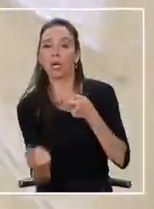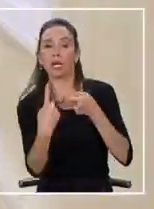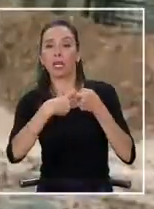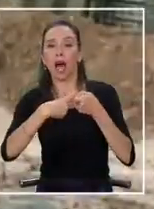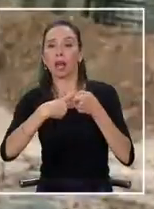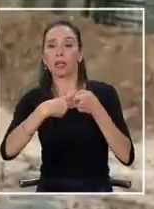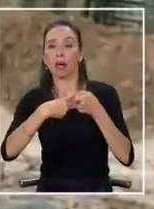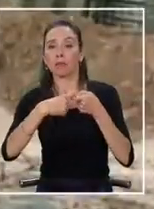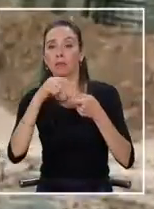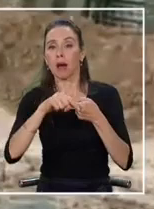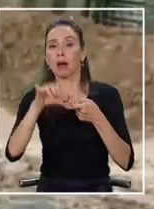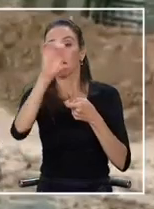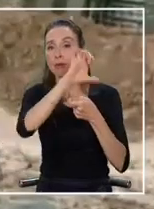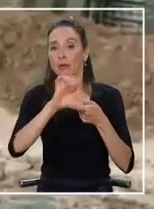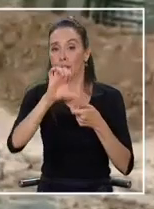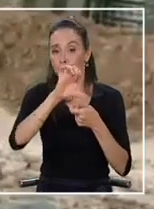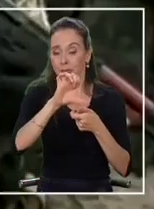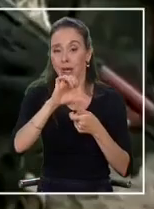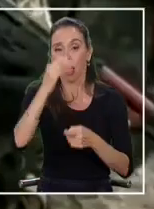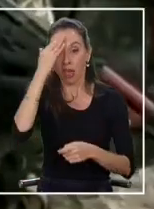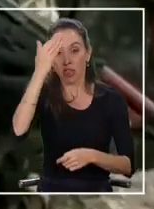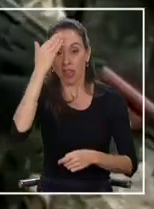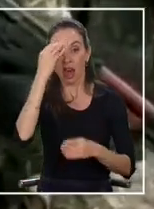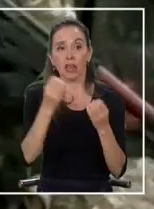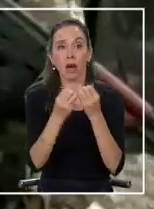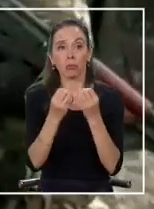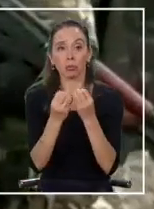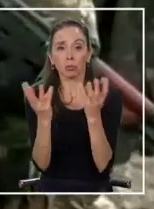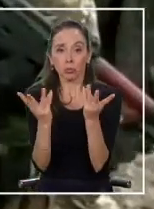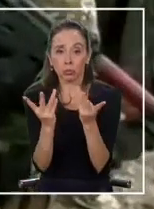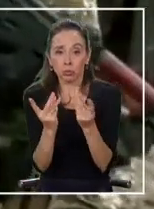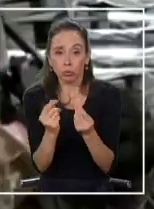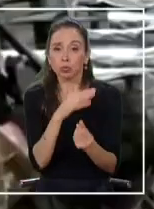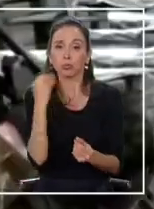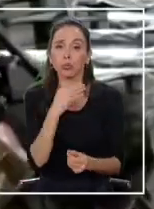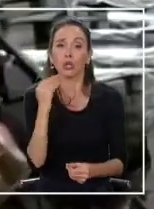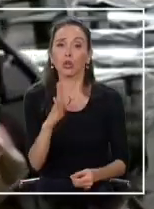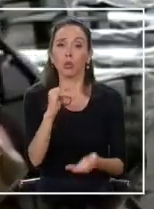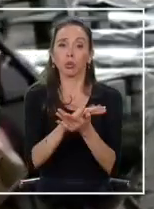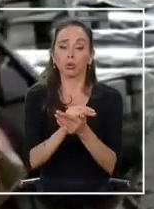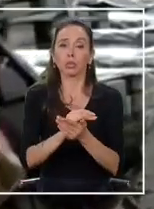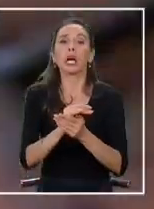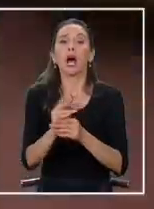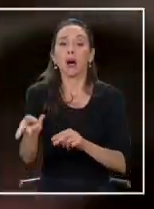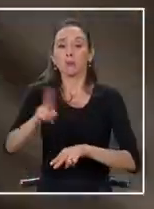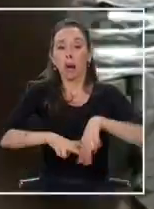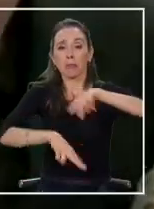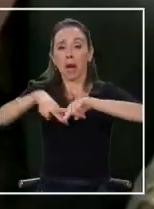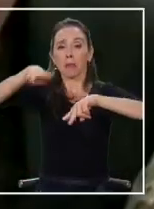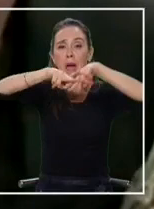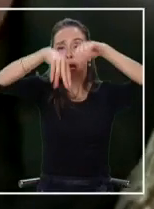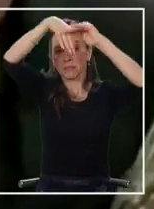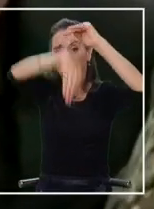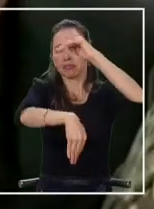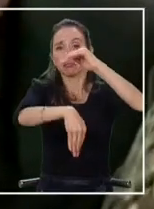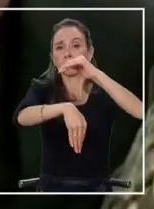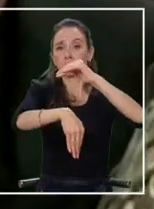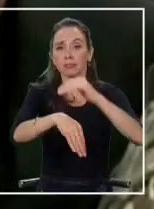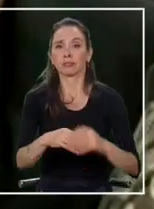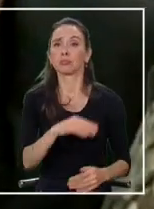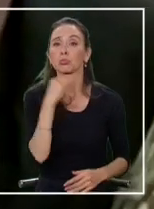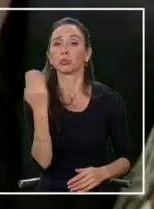organismo internacional, mientras día a día en Bucha se contabilizan más víctimas y nuevas fosas comunes.